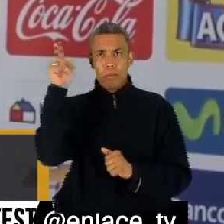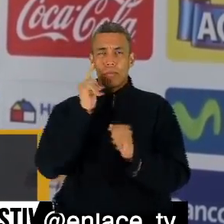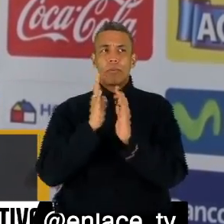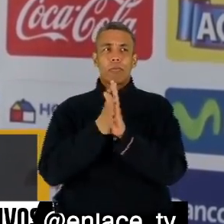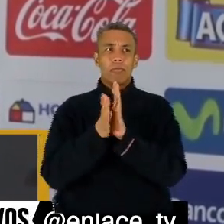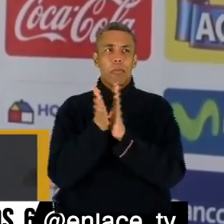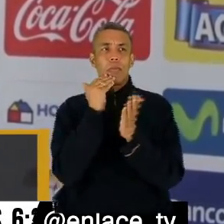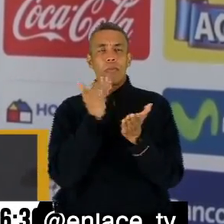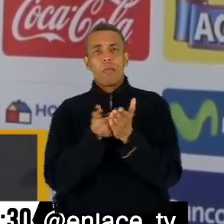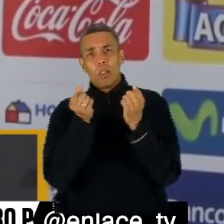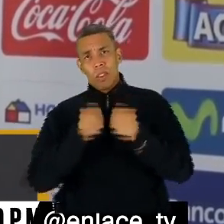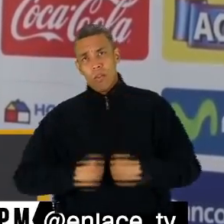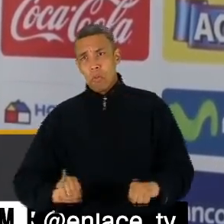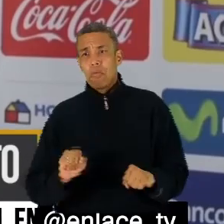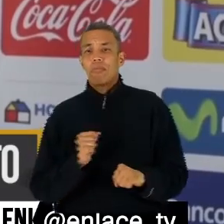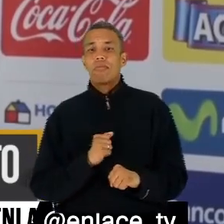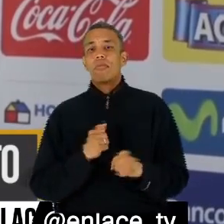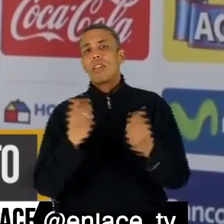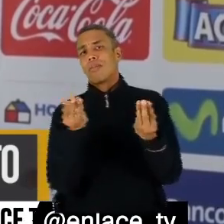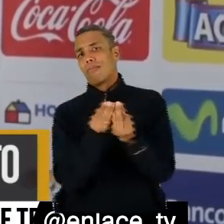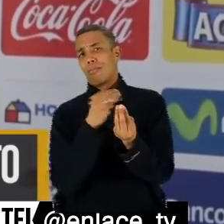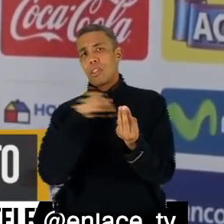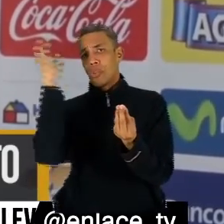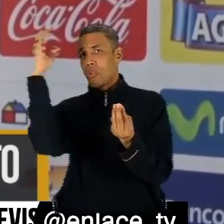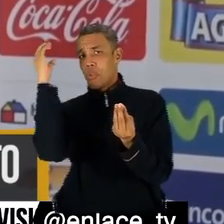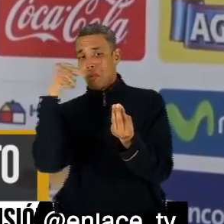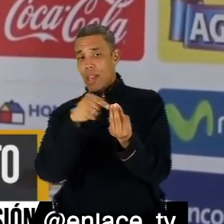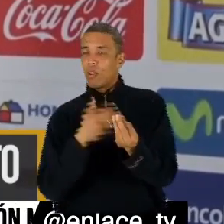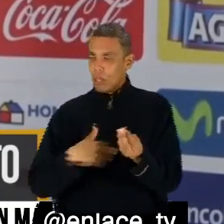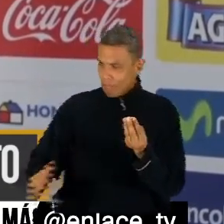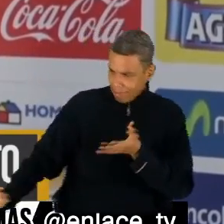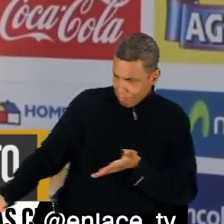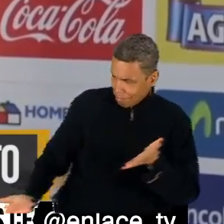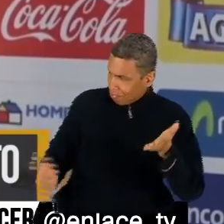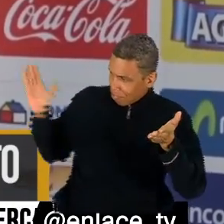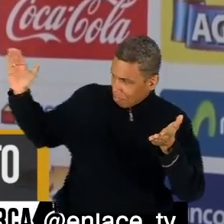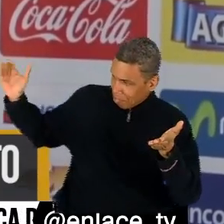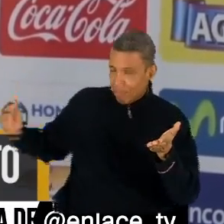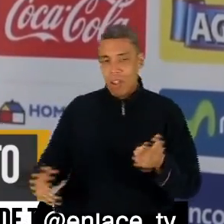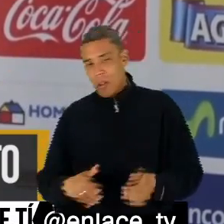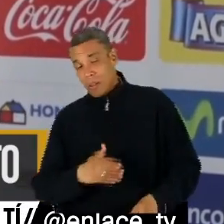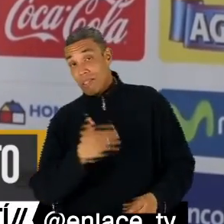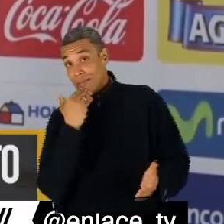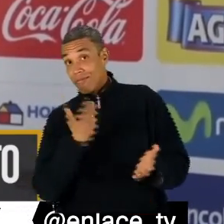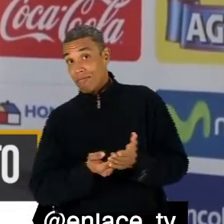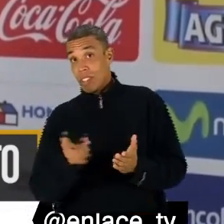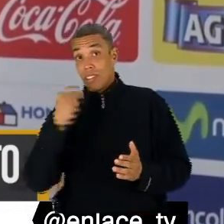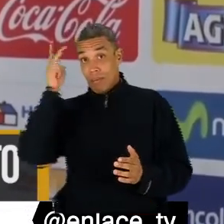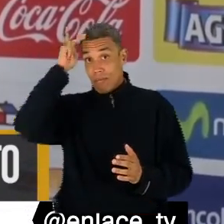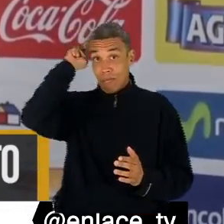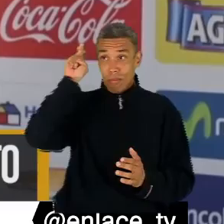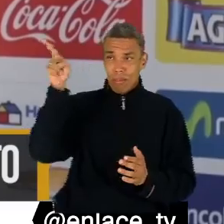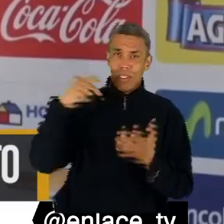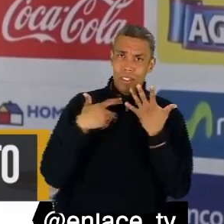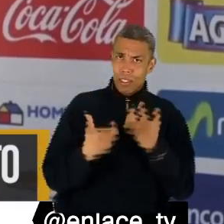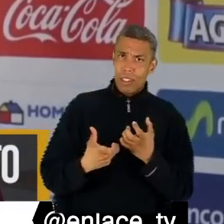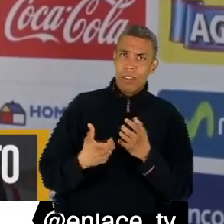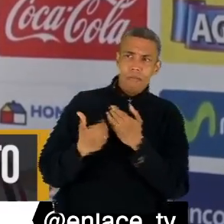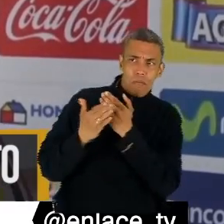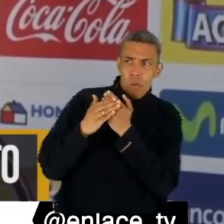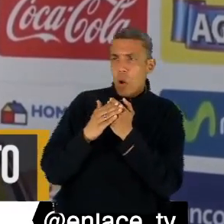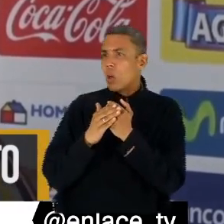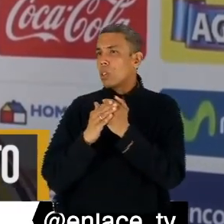llegué me recibieron muy bien, así que trato de adaptarme mucho a lo que el profe quiere y bueno, a tratar de